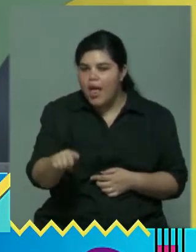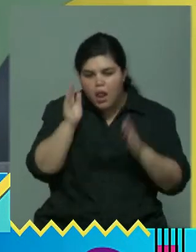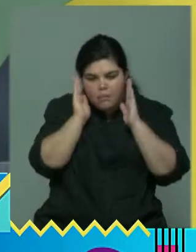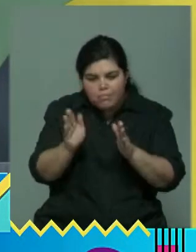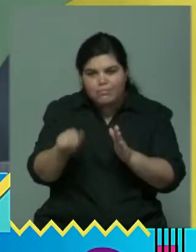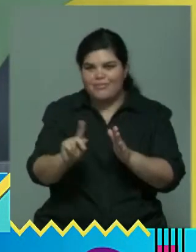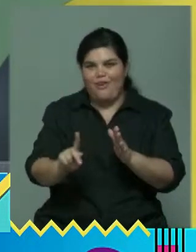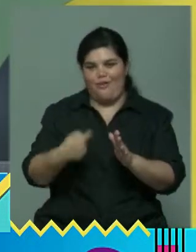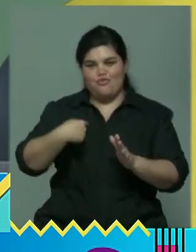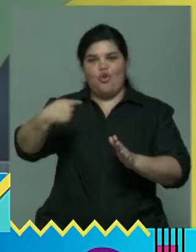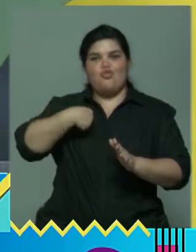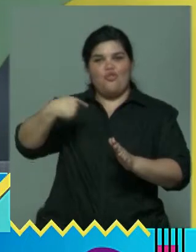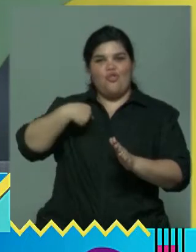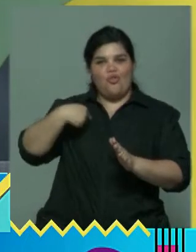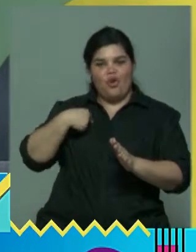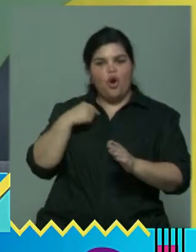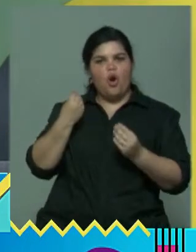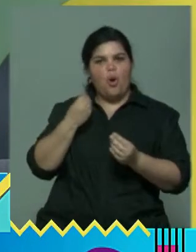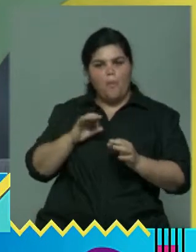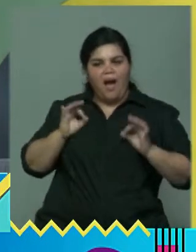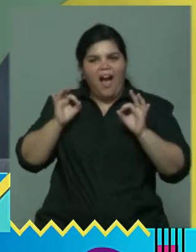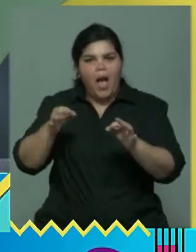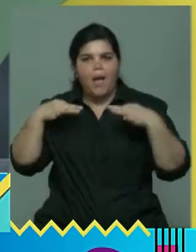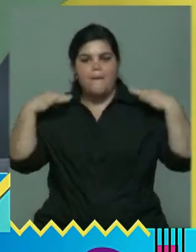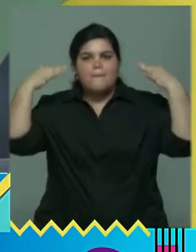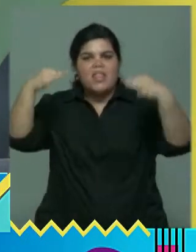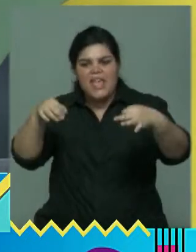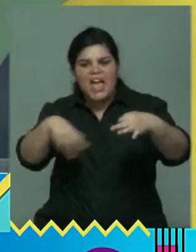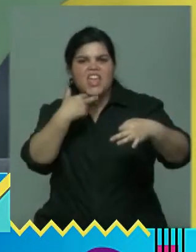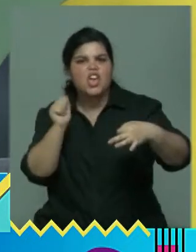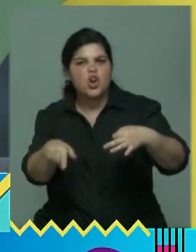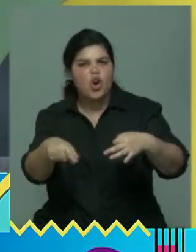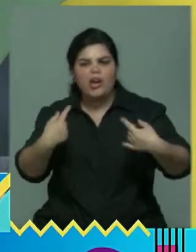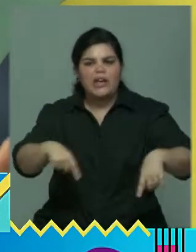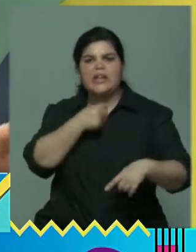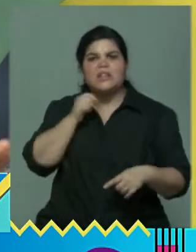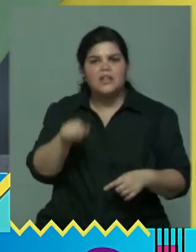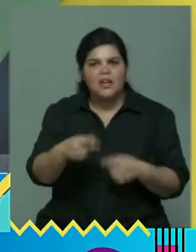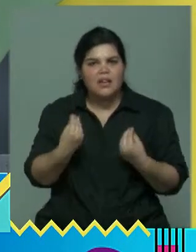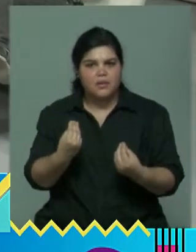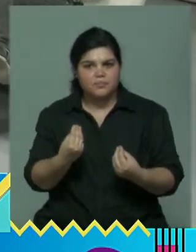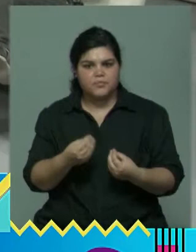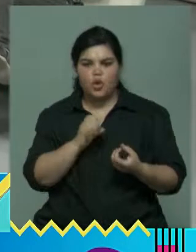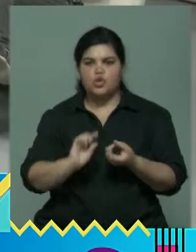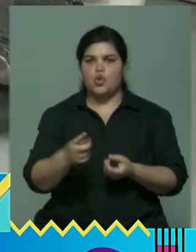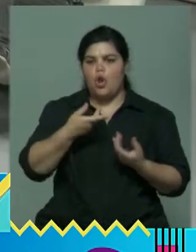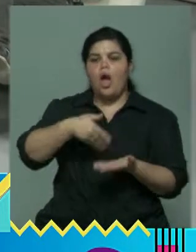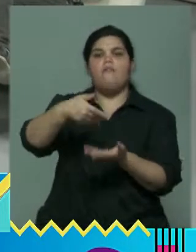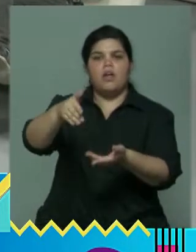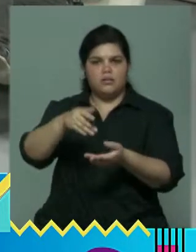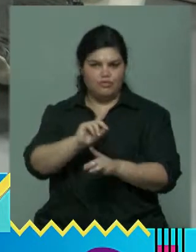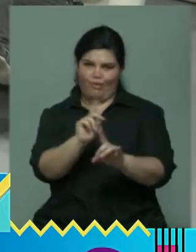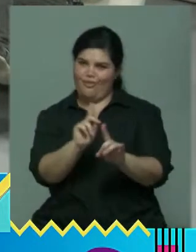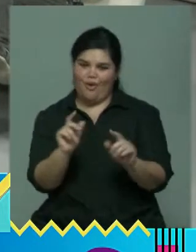capacidad digamos, de tomar decisiones desde la infancia, pues los chicos la tienen, o sea, no es dejarlos solos. Y hay legislación, ¿no?, que acompaña a